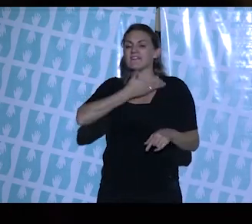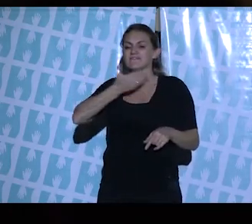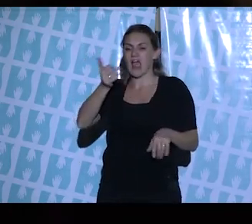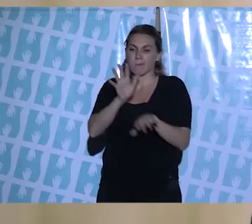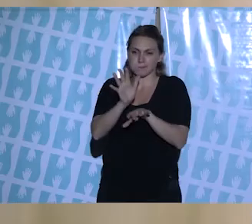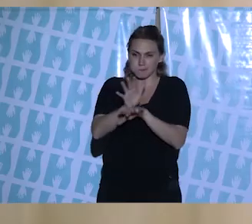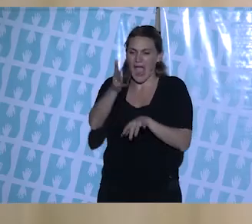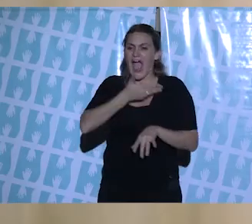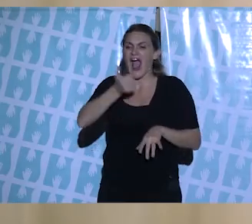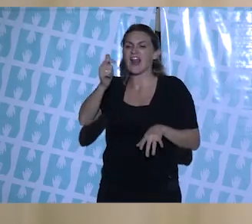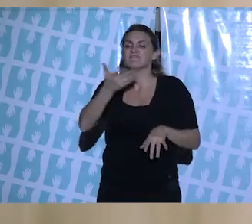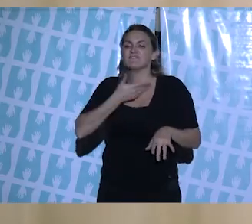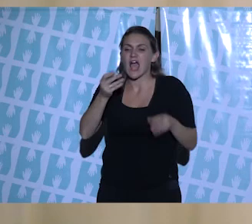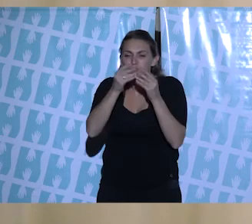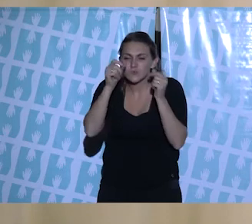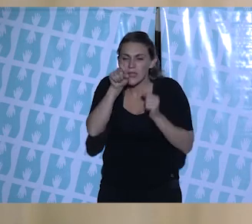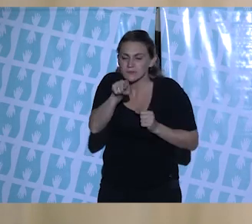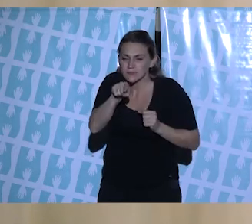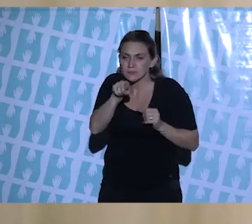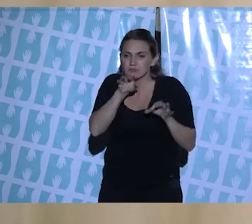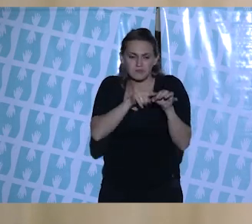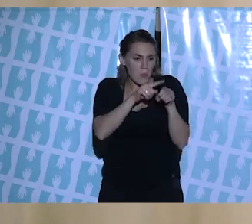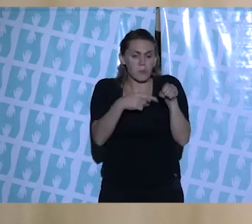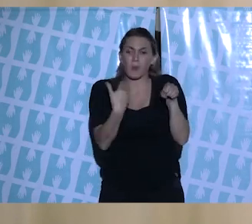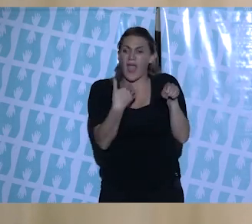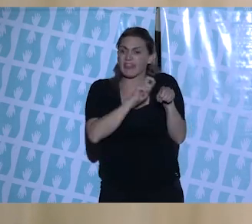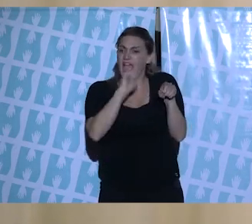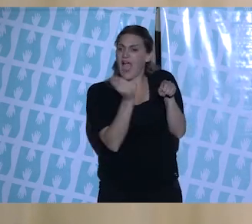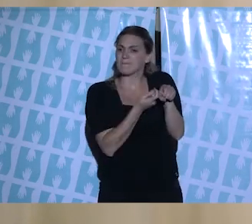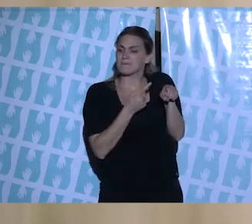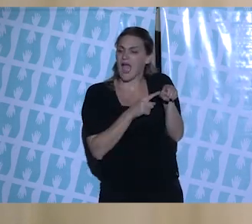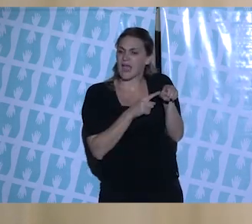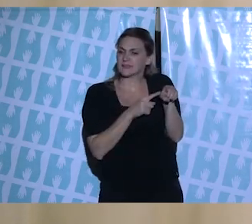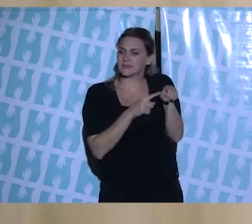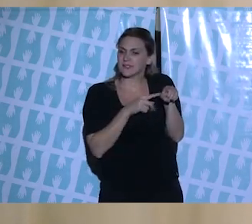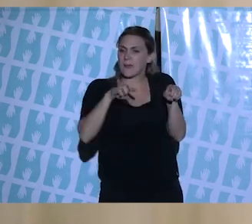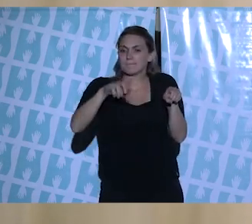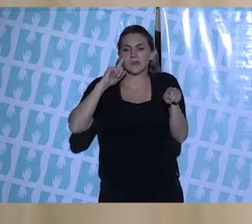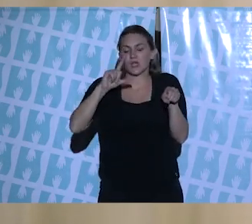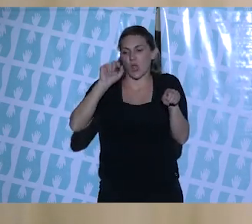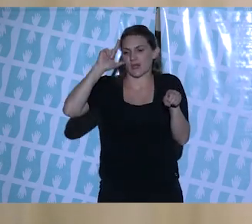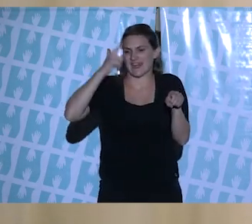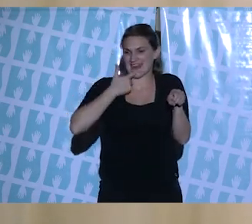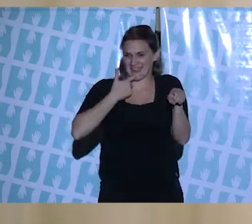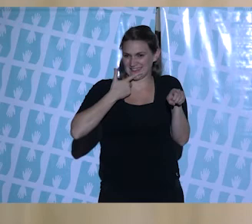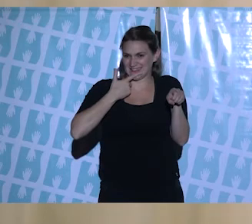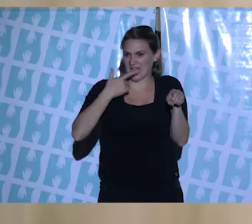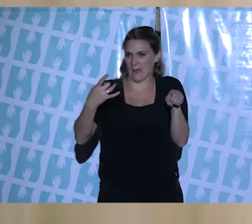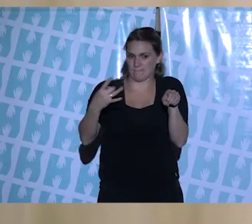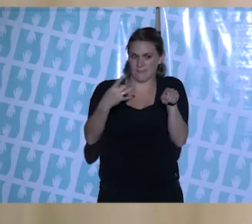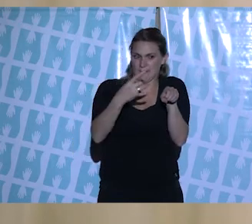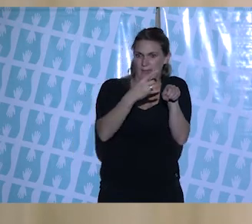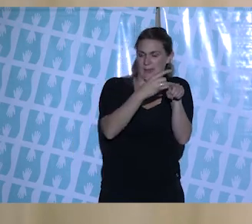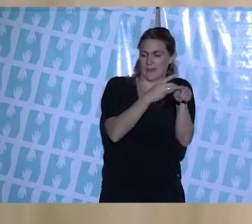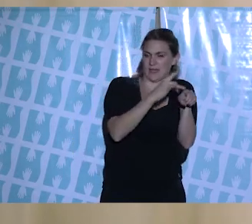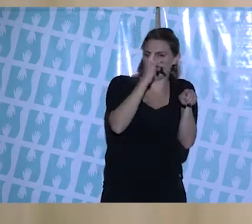símil-prión. ¿Por qué digo símil-prión? Porque las enfermedades por priones son contagiosas. La enfermedad de Parkinson